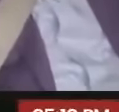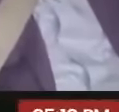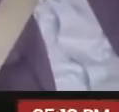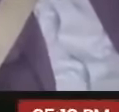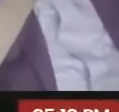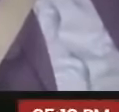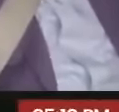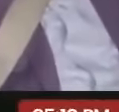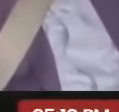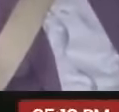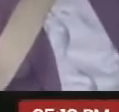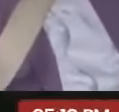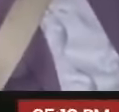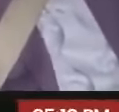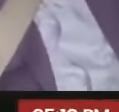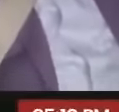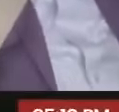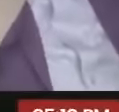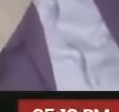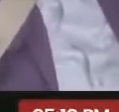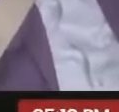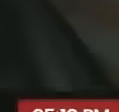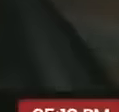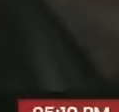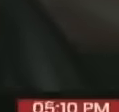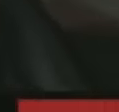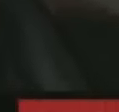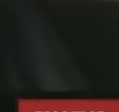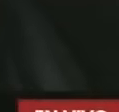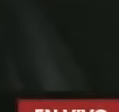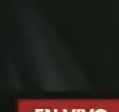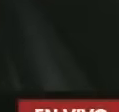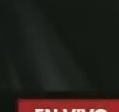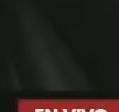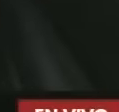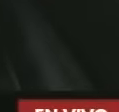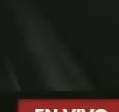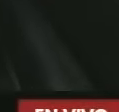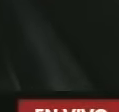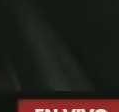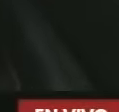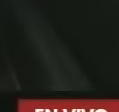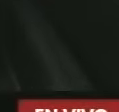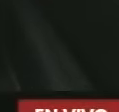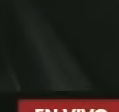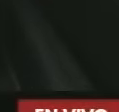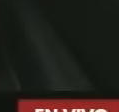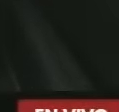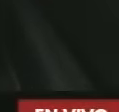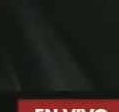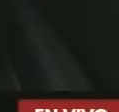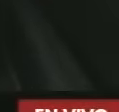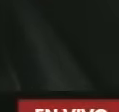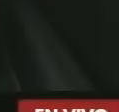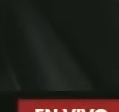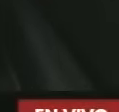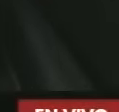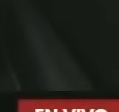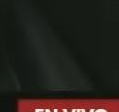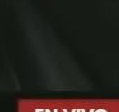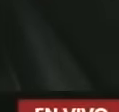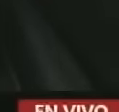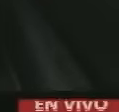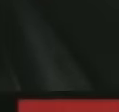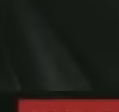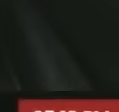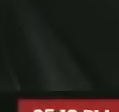su iniciativa de propiedad social, a transferir, GUI, te lo pido de corazón, avanzamos bastante